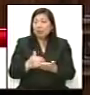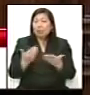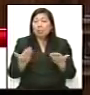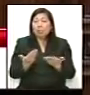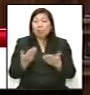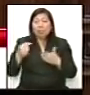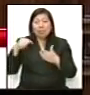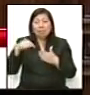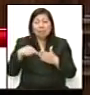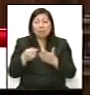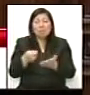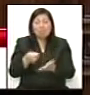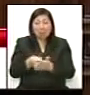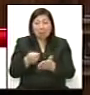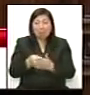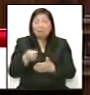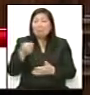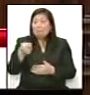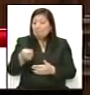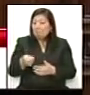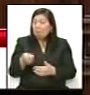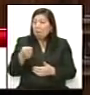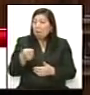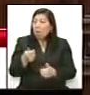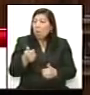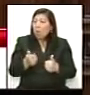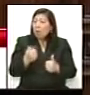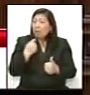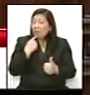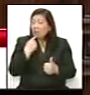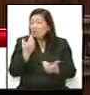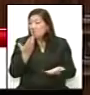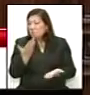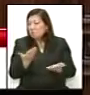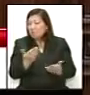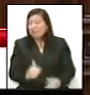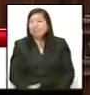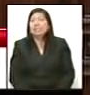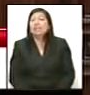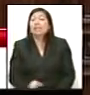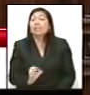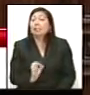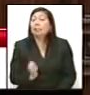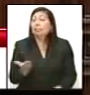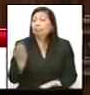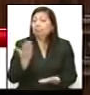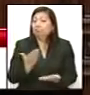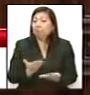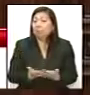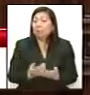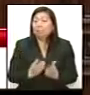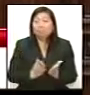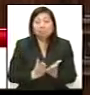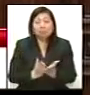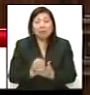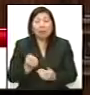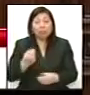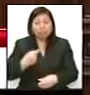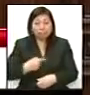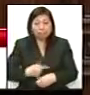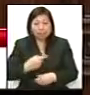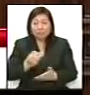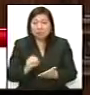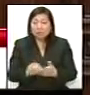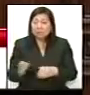un fondo de compensación, en el cual se dice más o menos que si no se alcanza por la vía del peaje